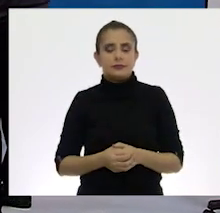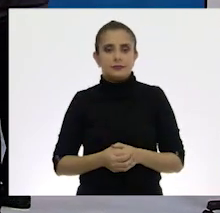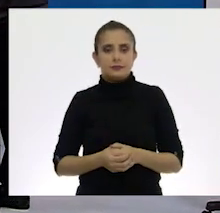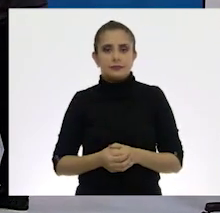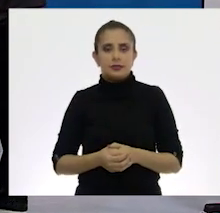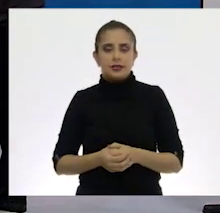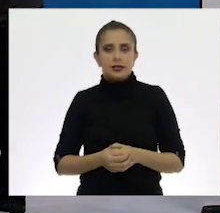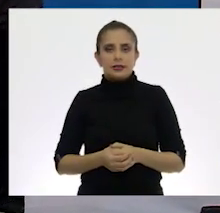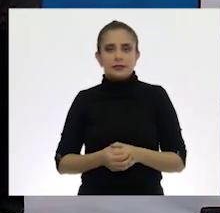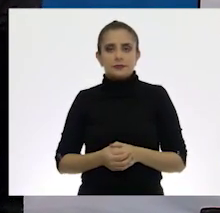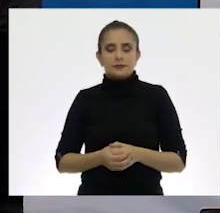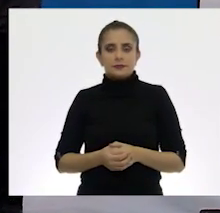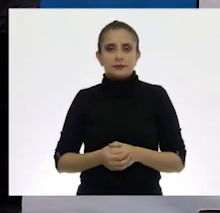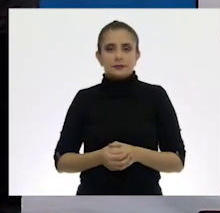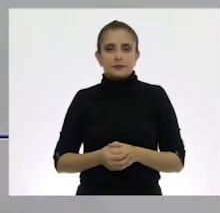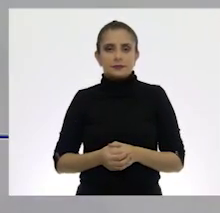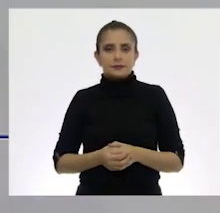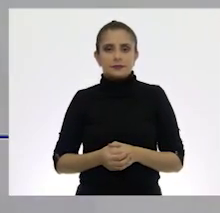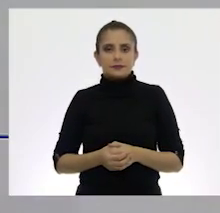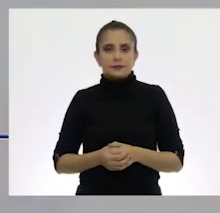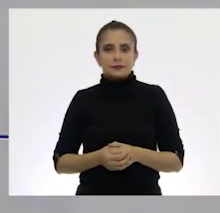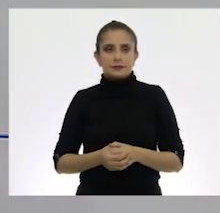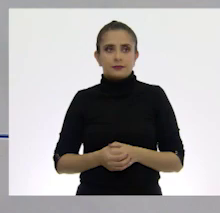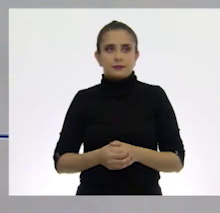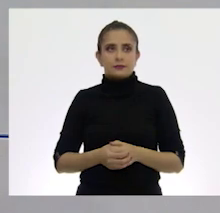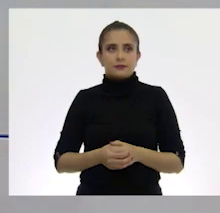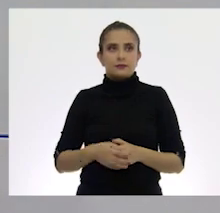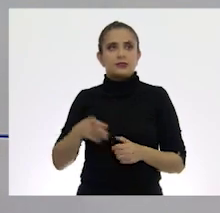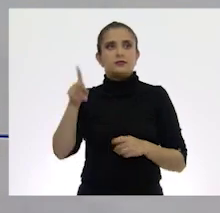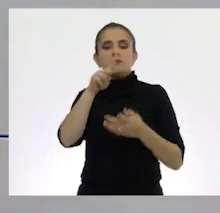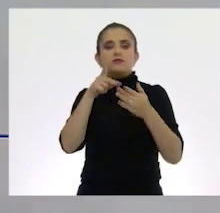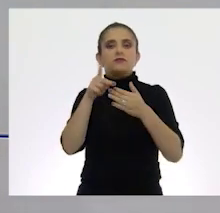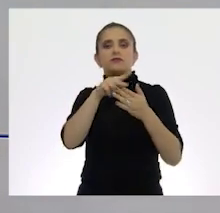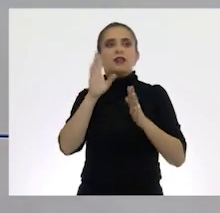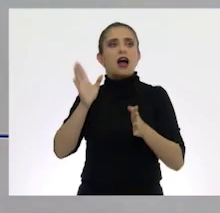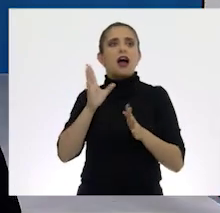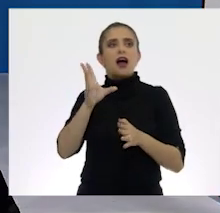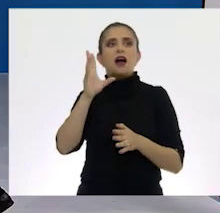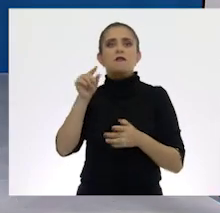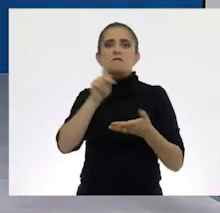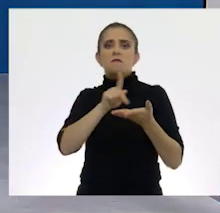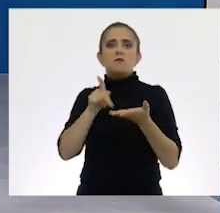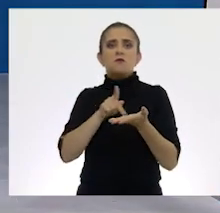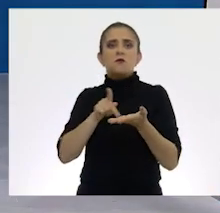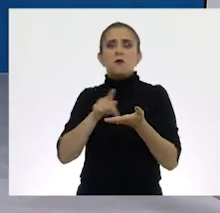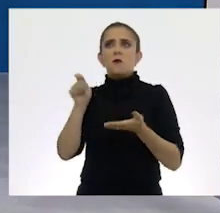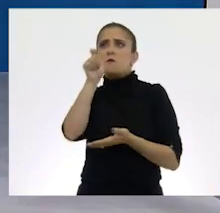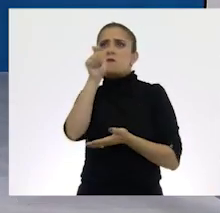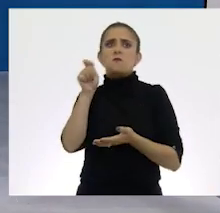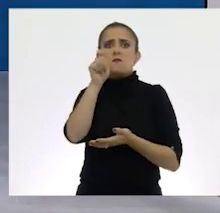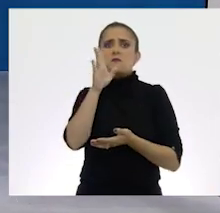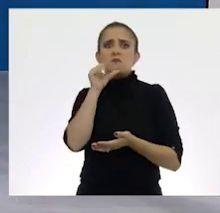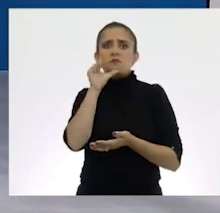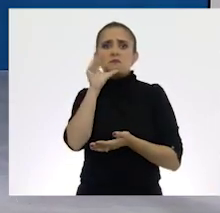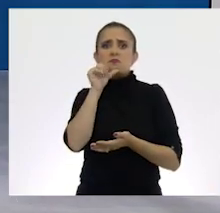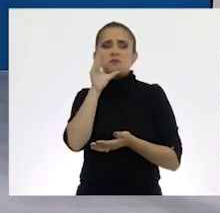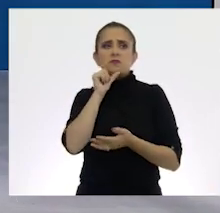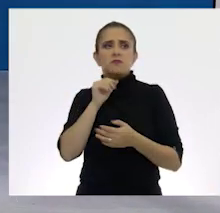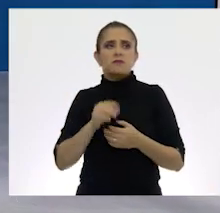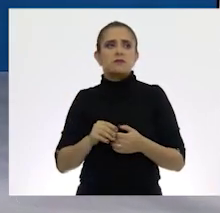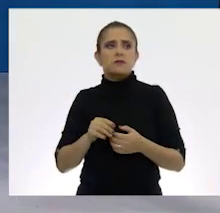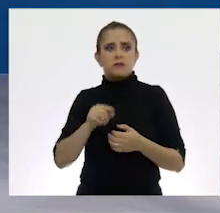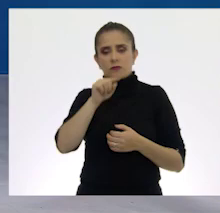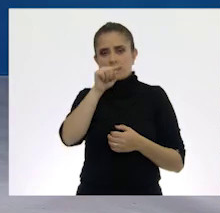hago un trazo, llamémosle ligero. Híjole, como que ya no pinta este ligero. Pero Si aquí me la ayudas.